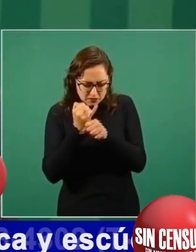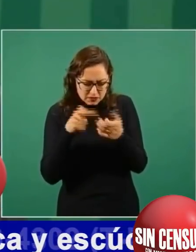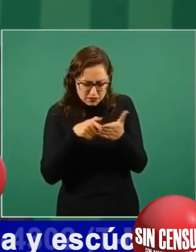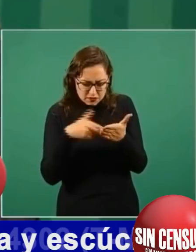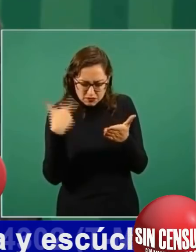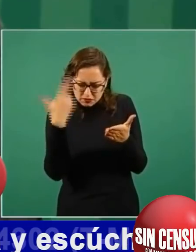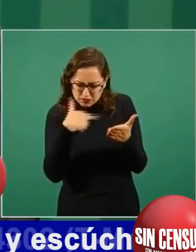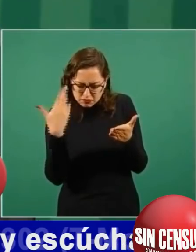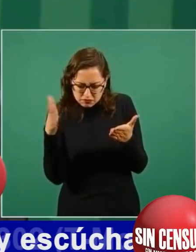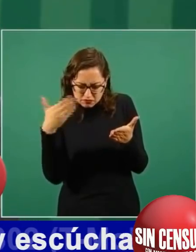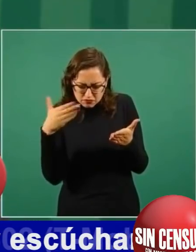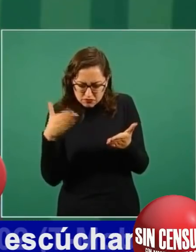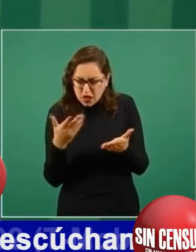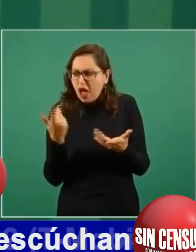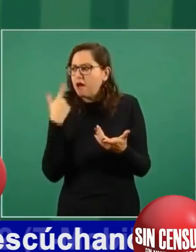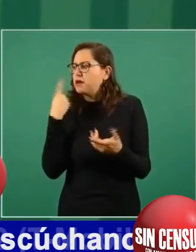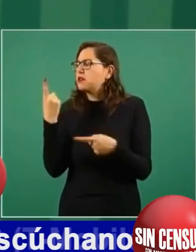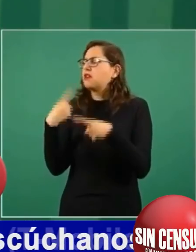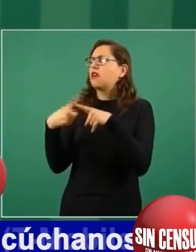Entonces, como sabíamos